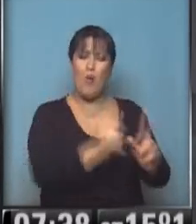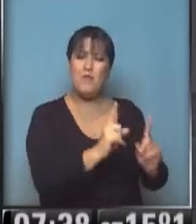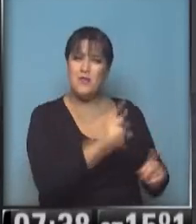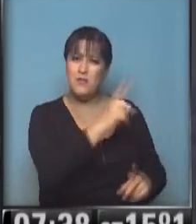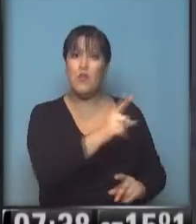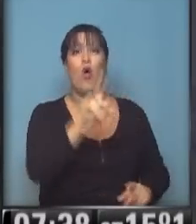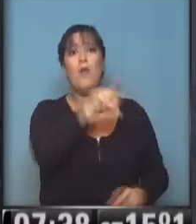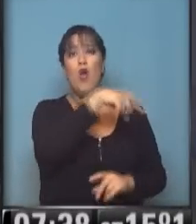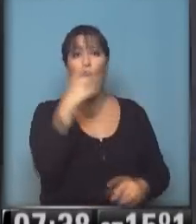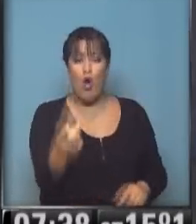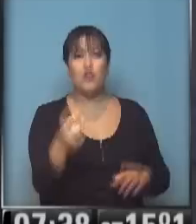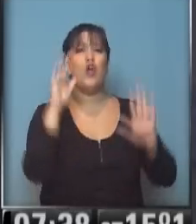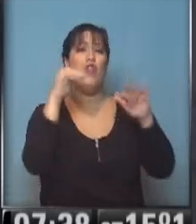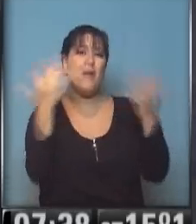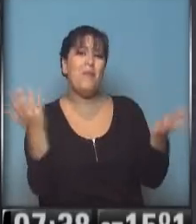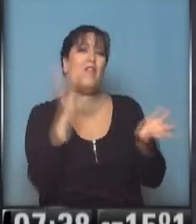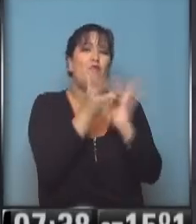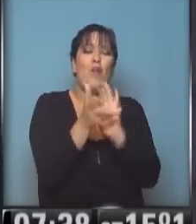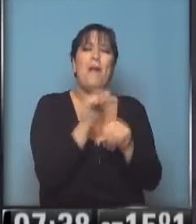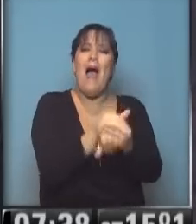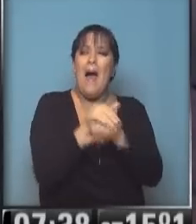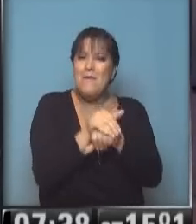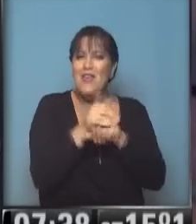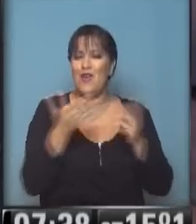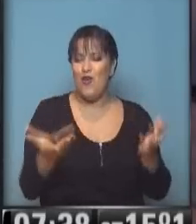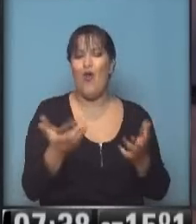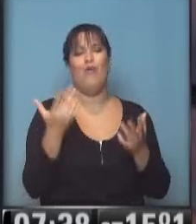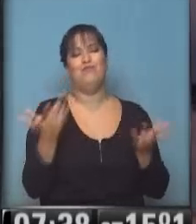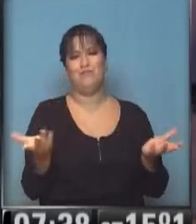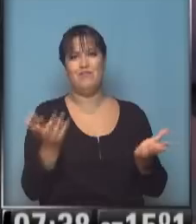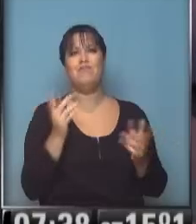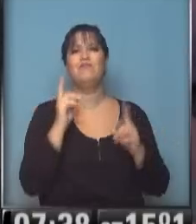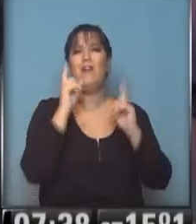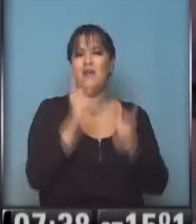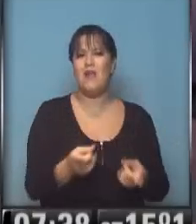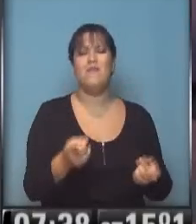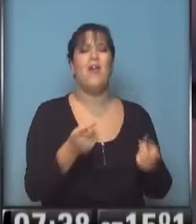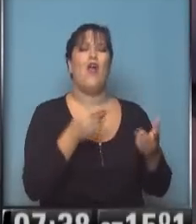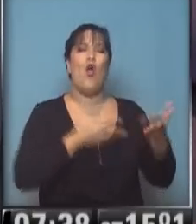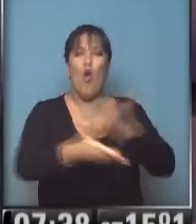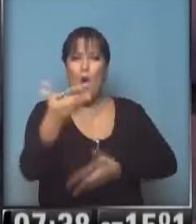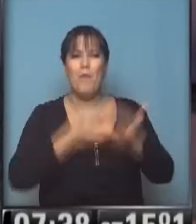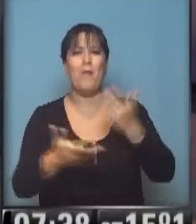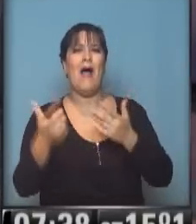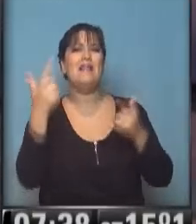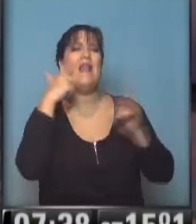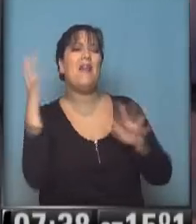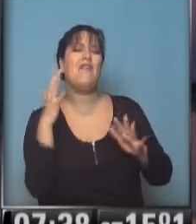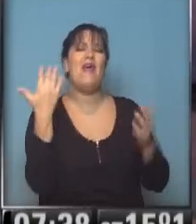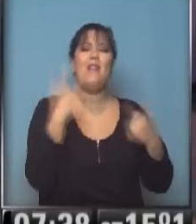hay quienes despiden al amigo, al que conocieron, al que compartieron, al que nada tuvo que ver con la música, con la